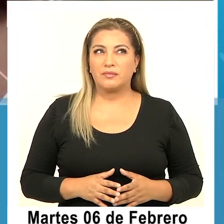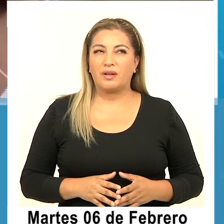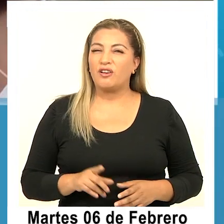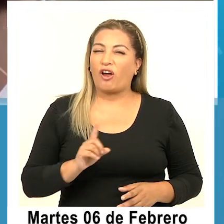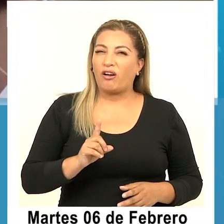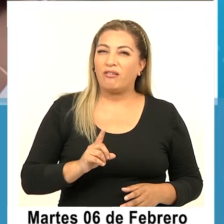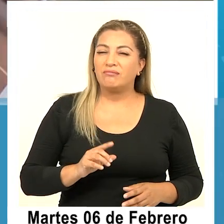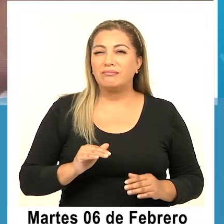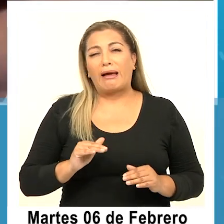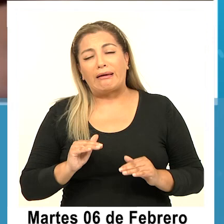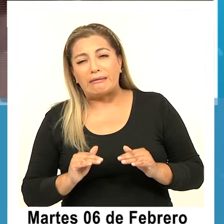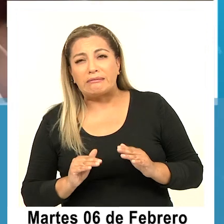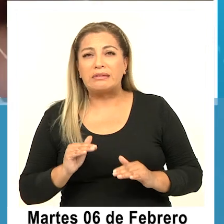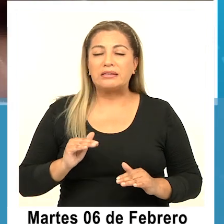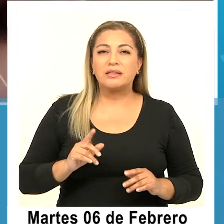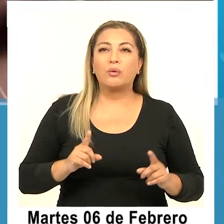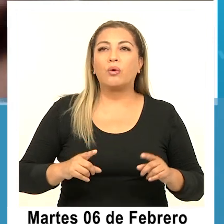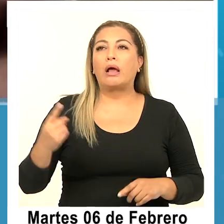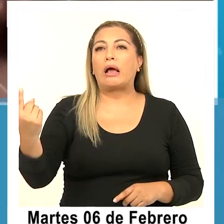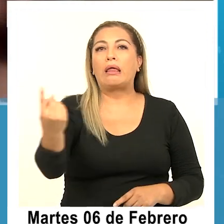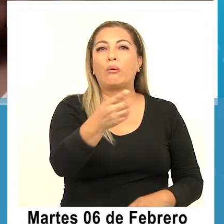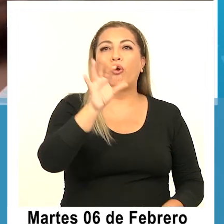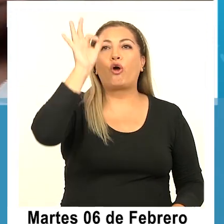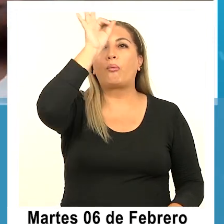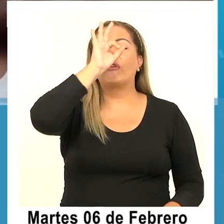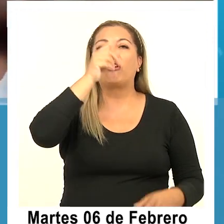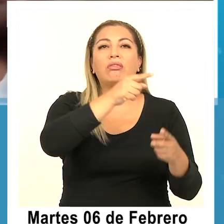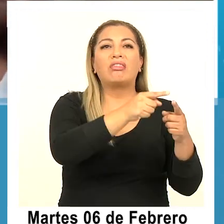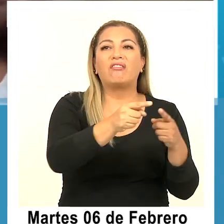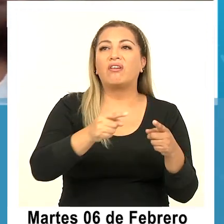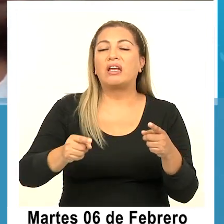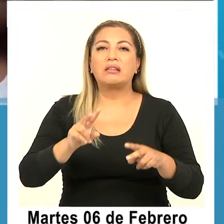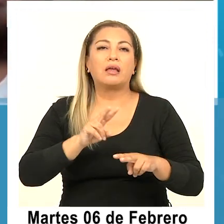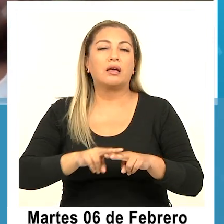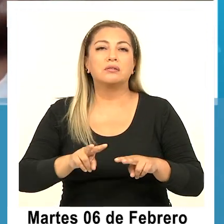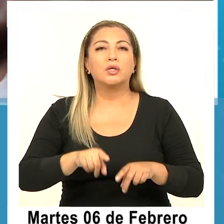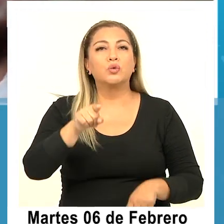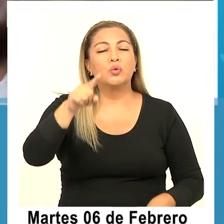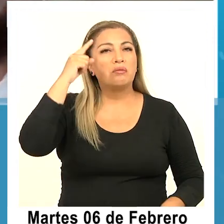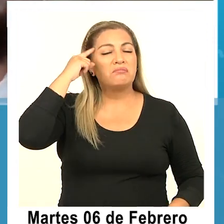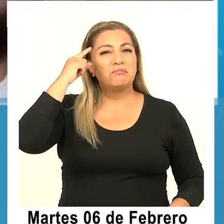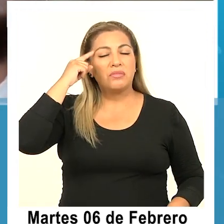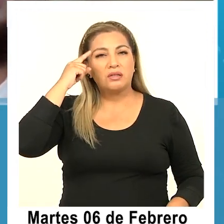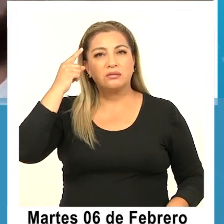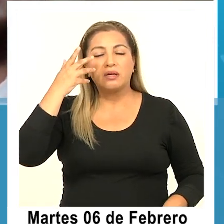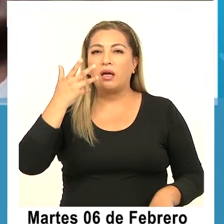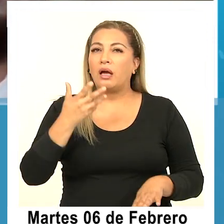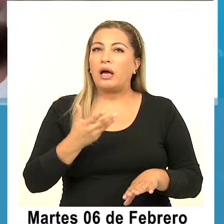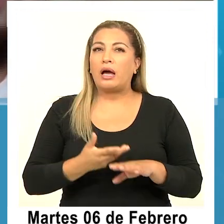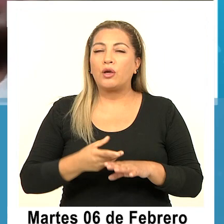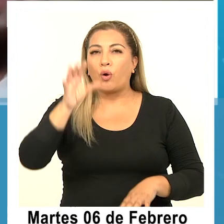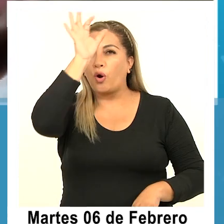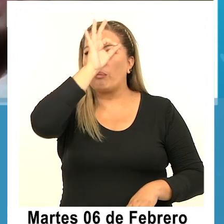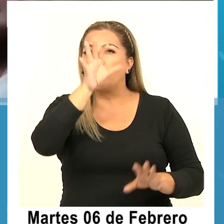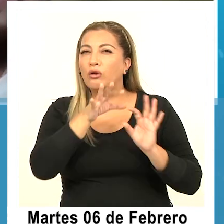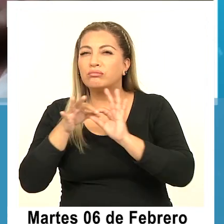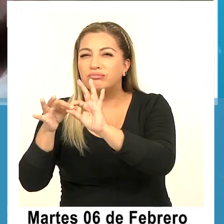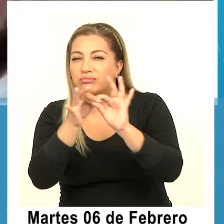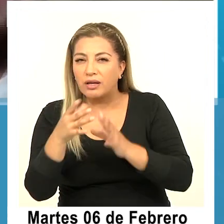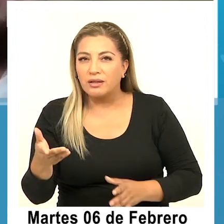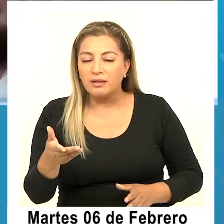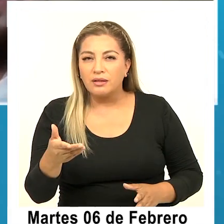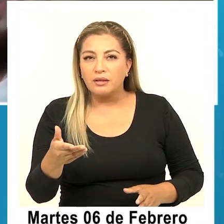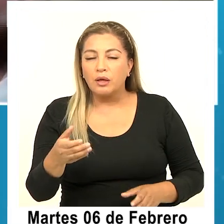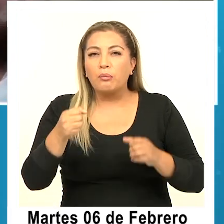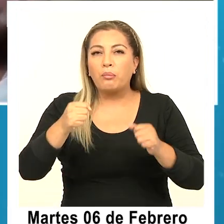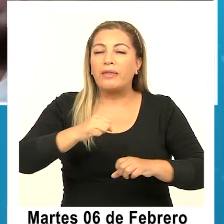veces, sino que todo el mundo da una opinión distinta a cómo debe hacerse. ¿Crees tú que de acá salga algo unificado de este COSENA y que se